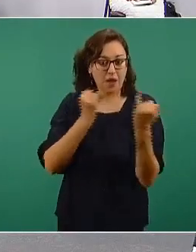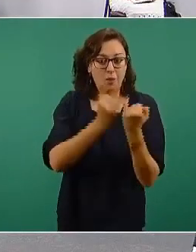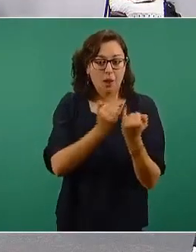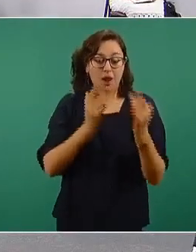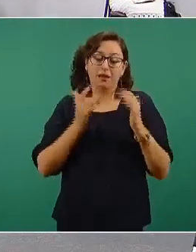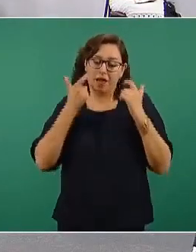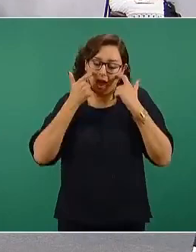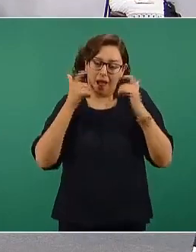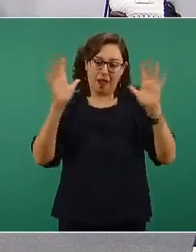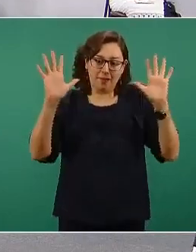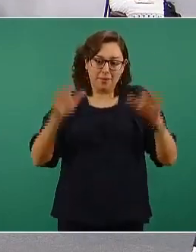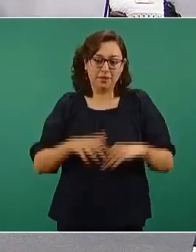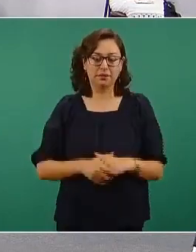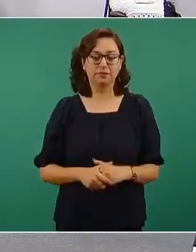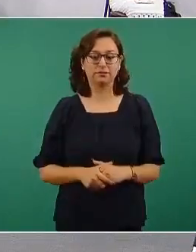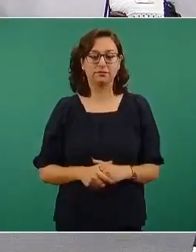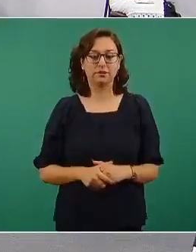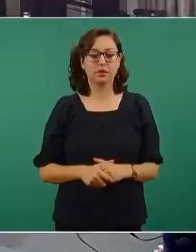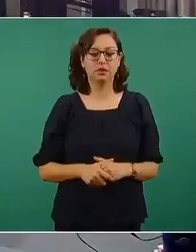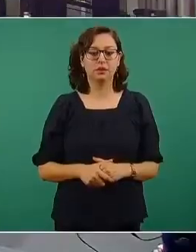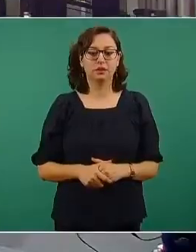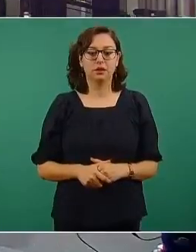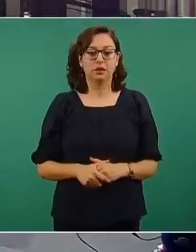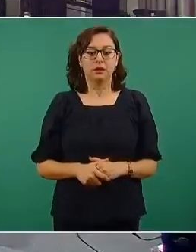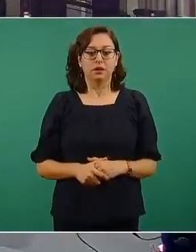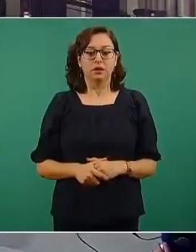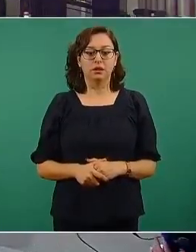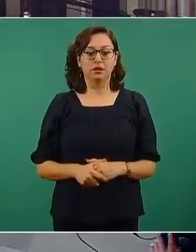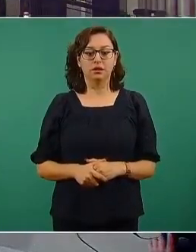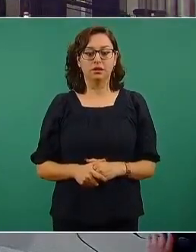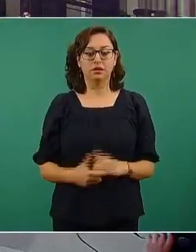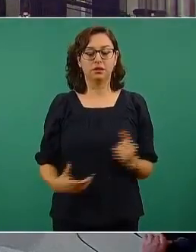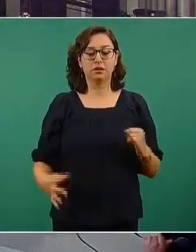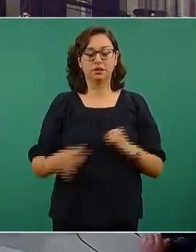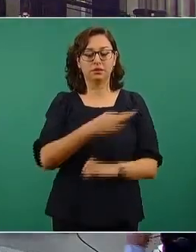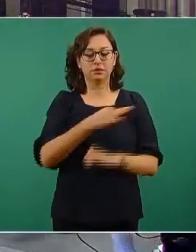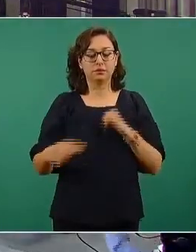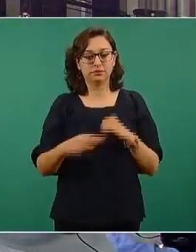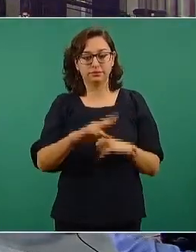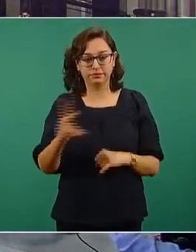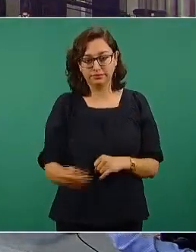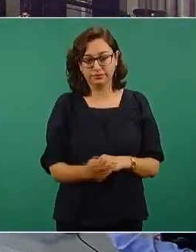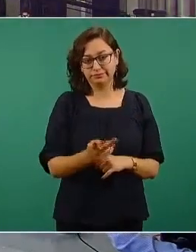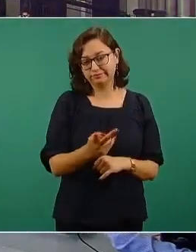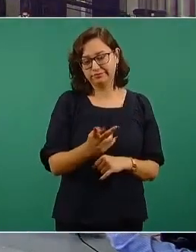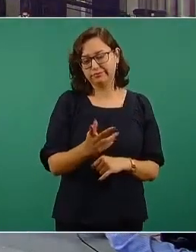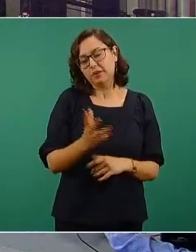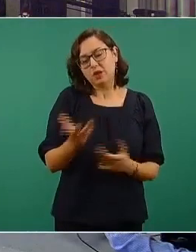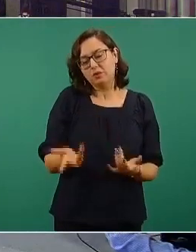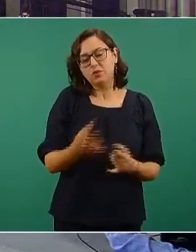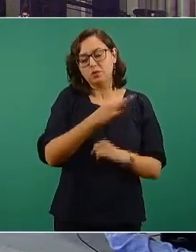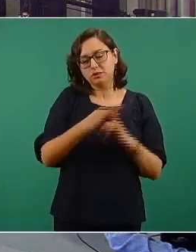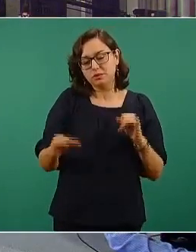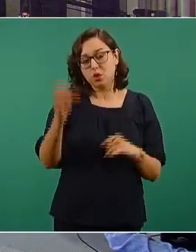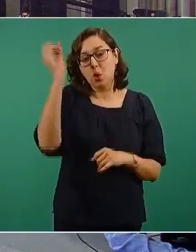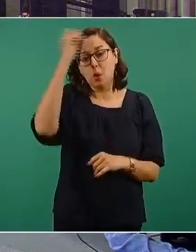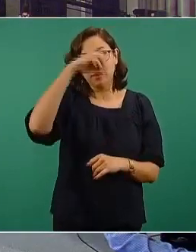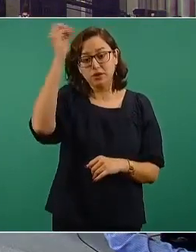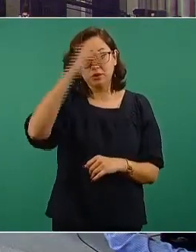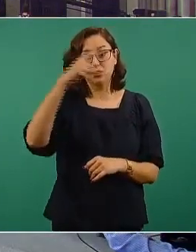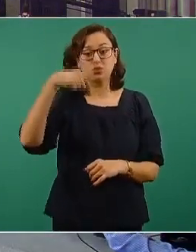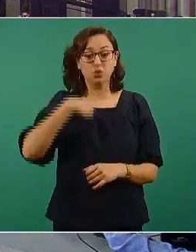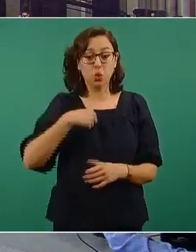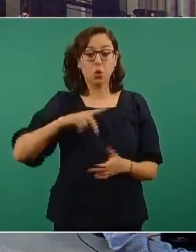Y presidente, ya para finalizar, nada más un comentario. Disculpe que sea reiterativo, pero esto creo